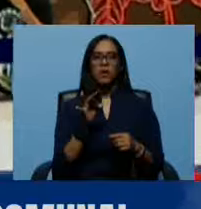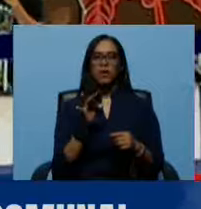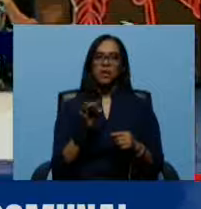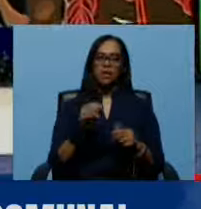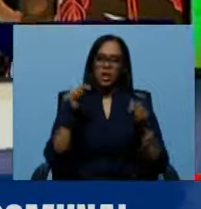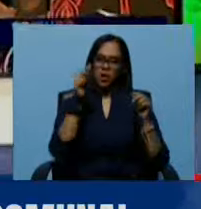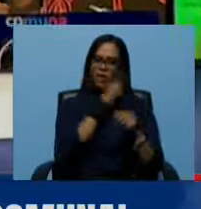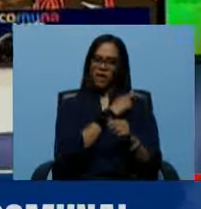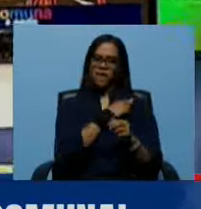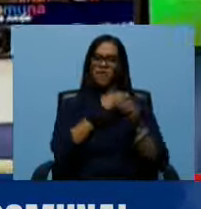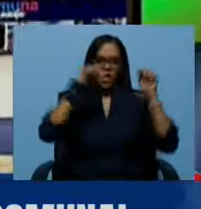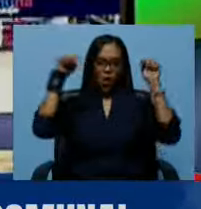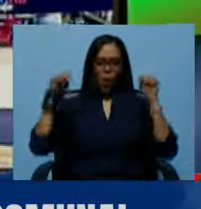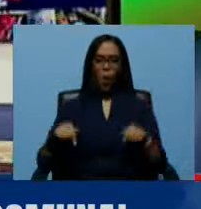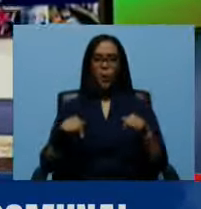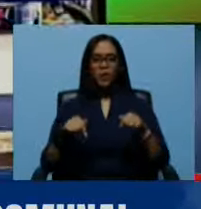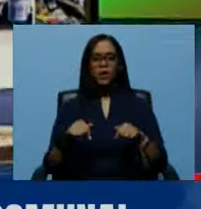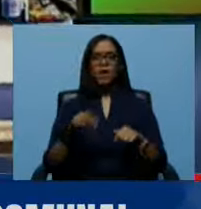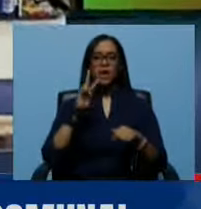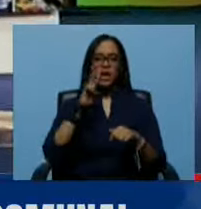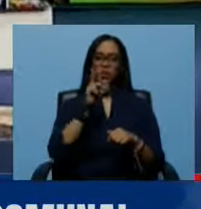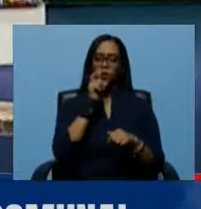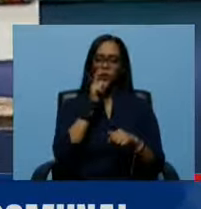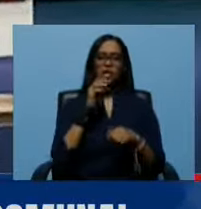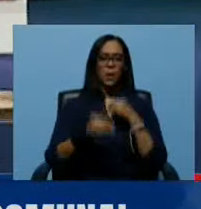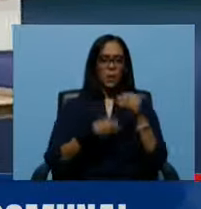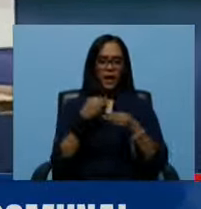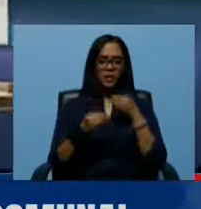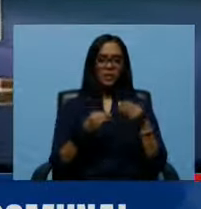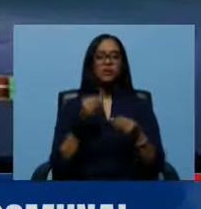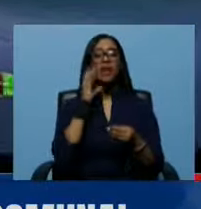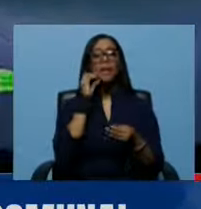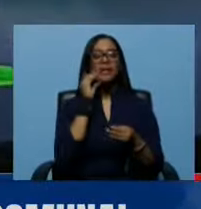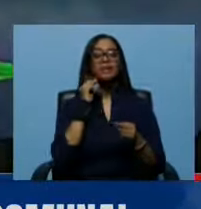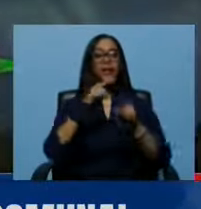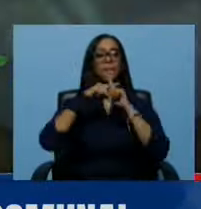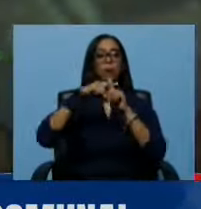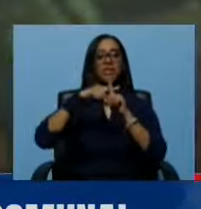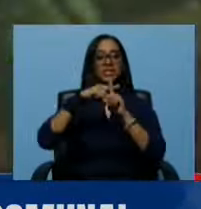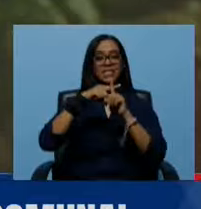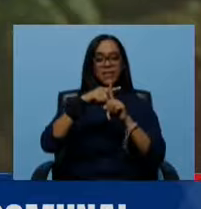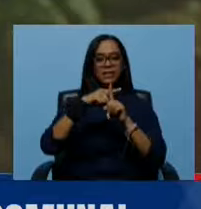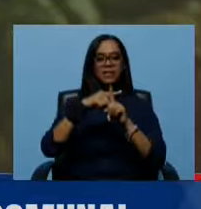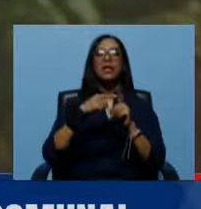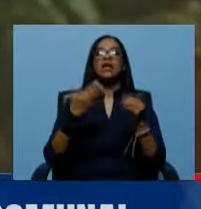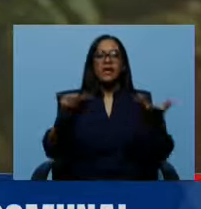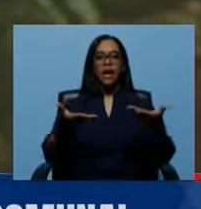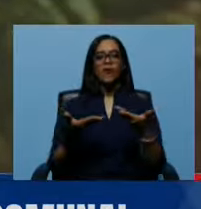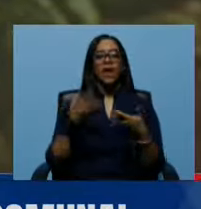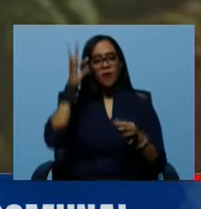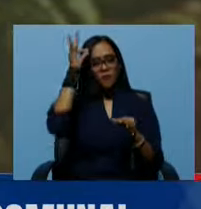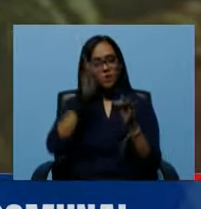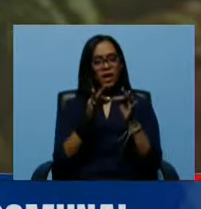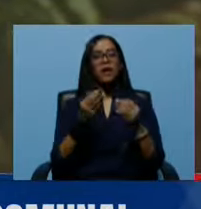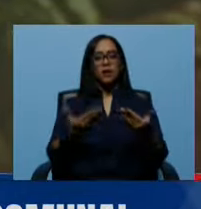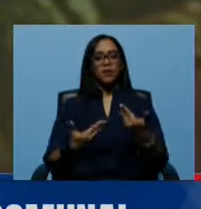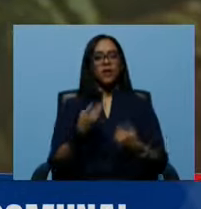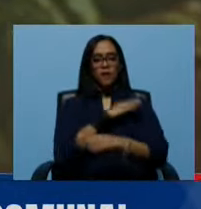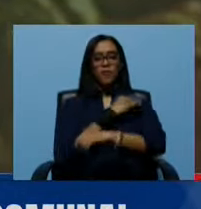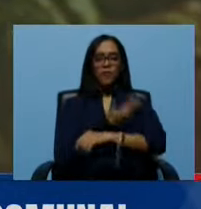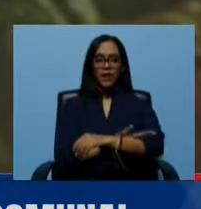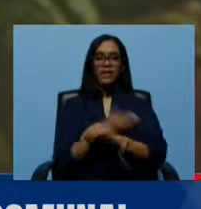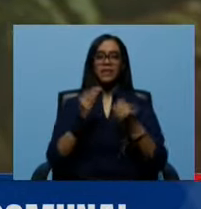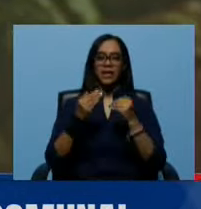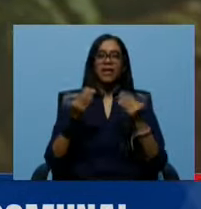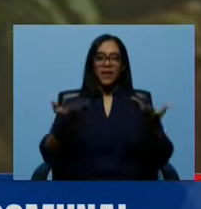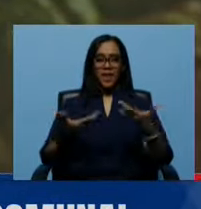hoy por hoy en las dos consultas que hemos hecho son las experiencias positivas que nos dan fe, nos dan fuerza moral y nos dan la